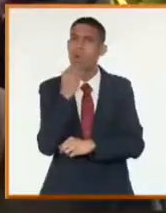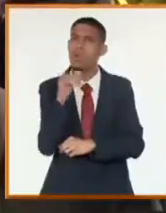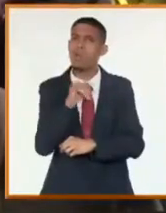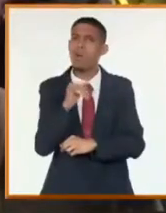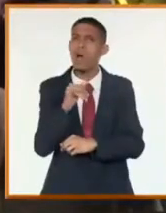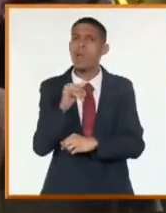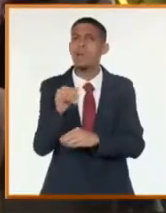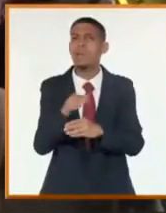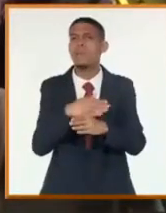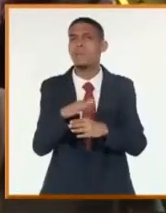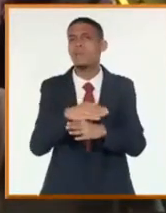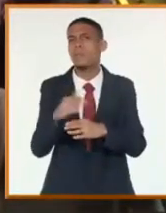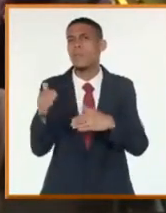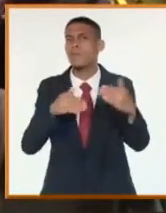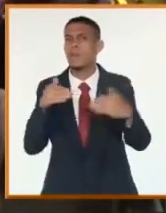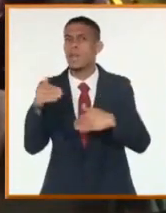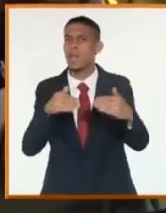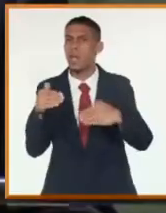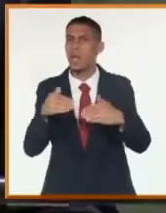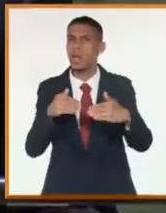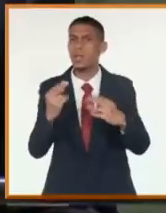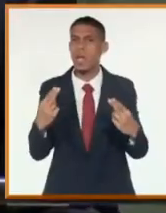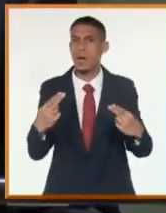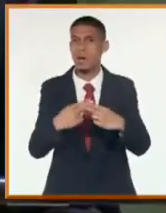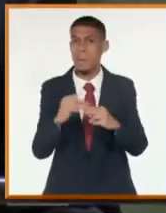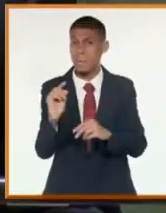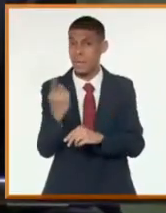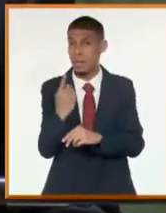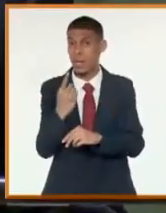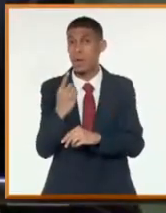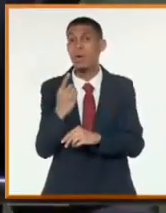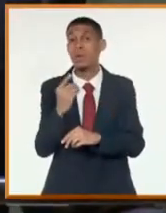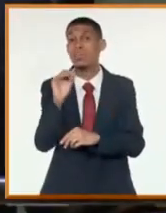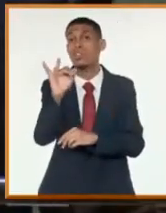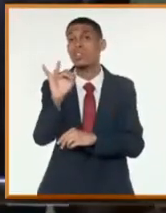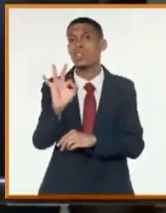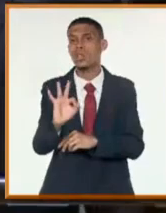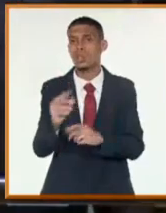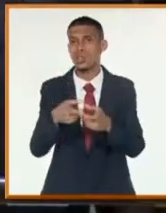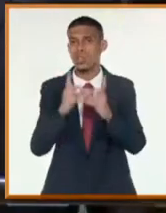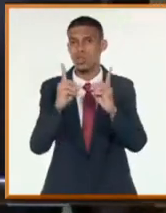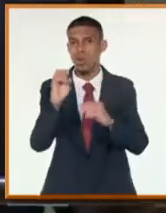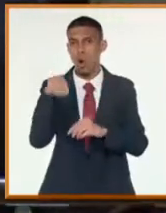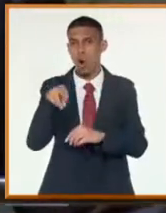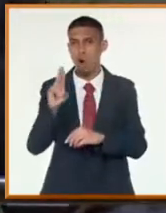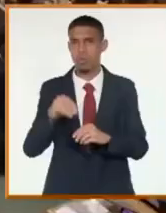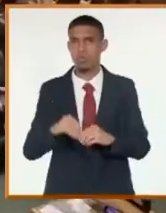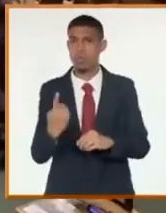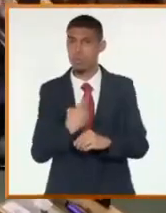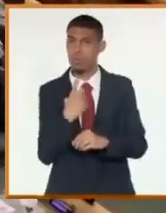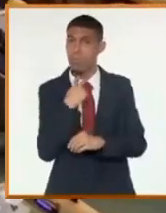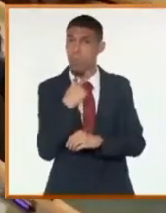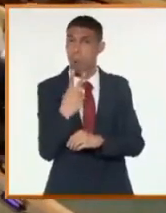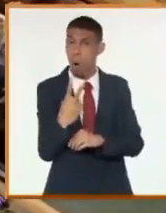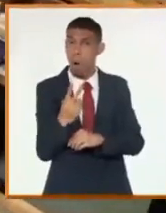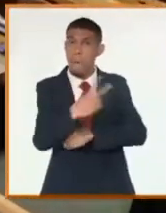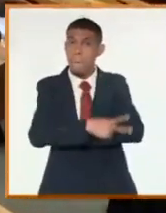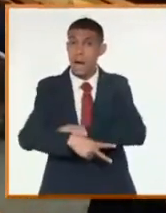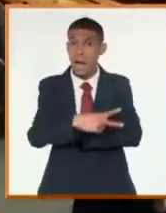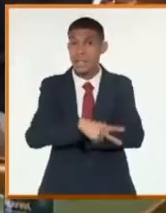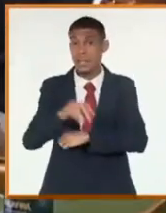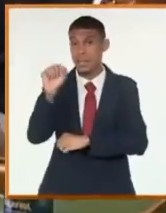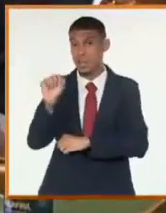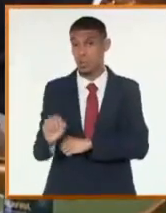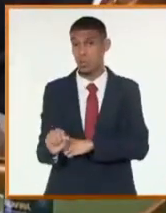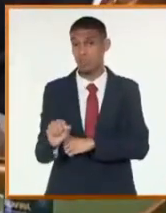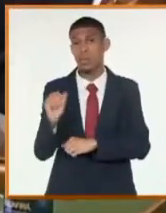varios eventos. Primero, la 78 sesión de Naciones Unidas, la cumbre de alto nivel, donde llevamos la voz de los países del sur y también